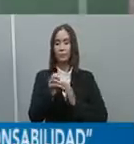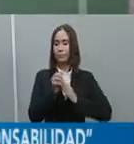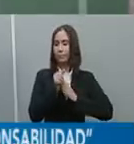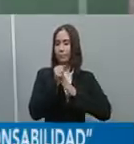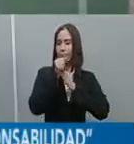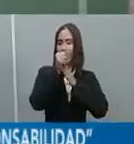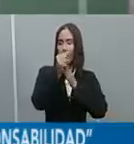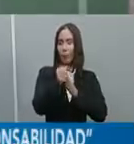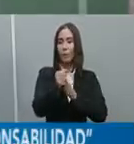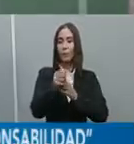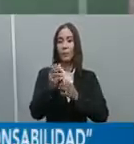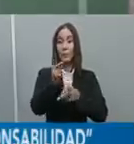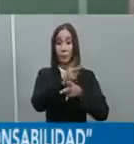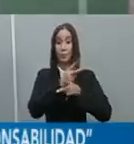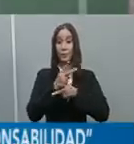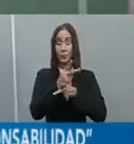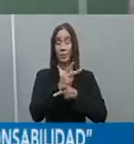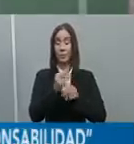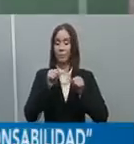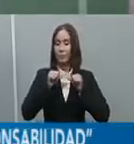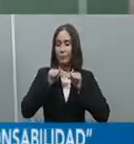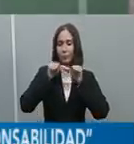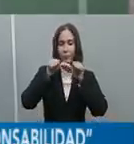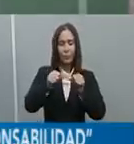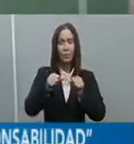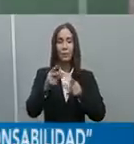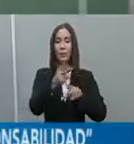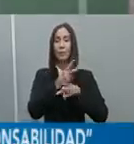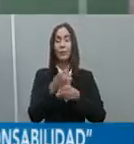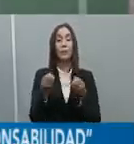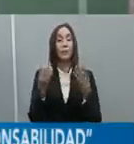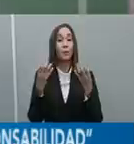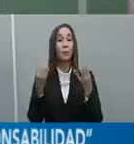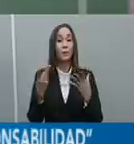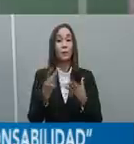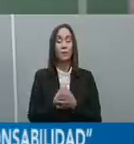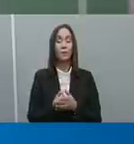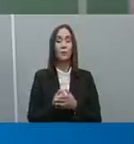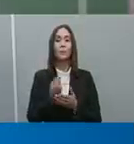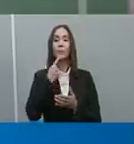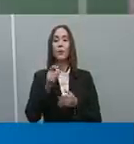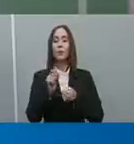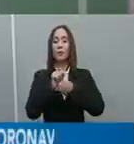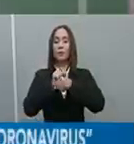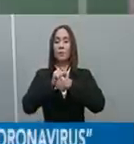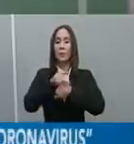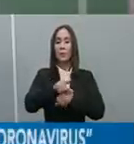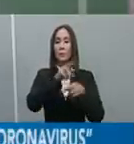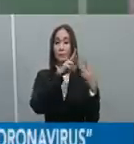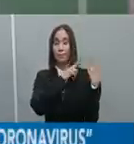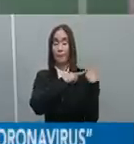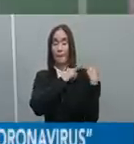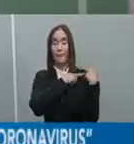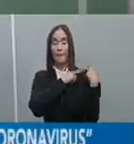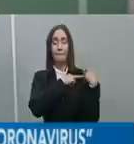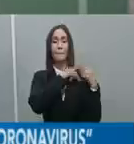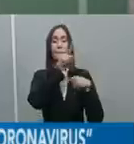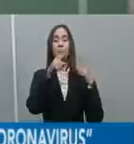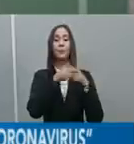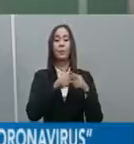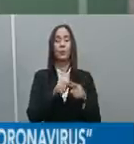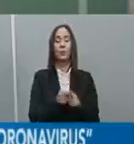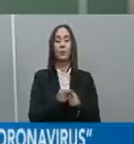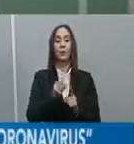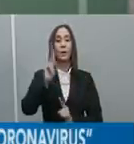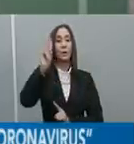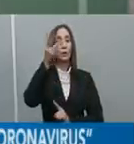cuidándonos. Hago especial énfasis en este mensaje de responsabilidad, porque como les decía al principio, tenemos un segundo